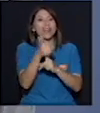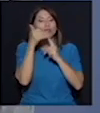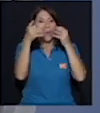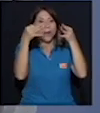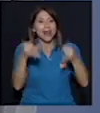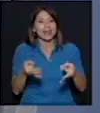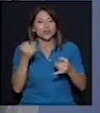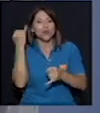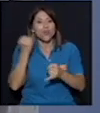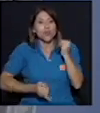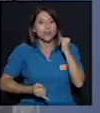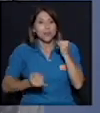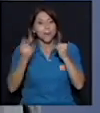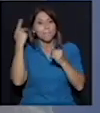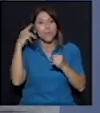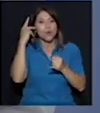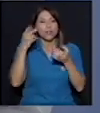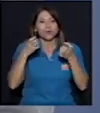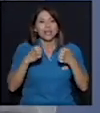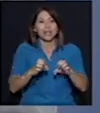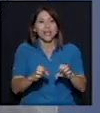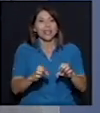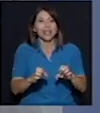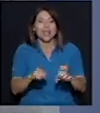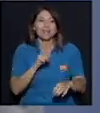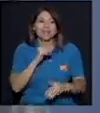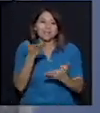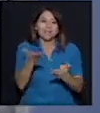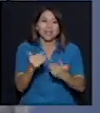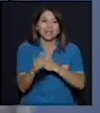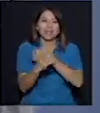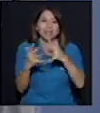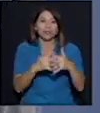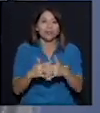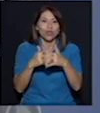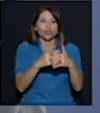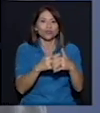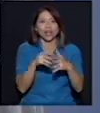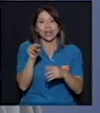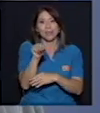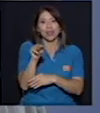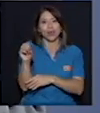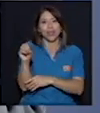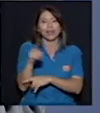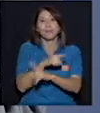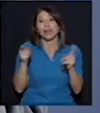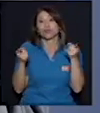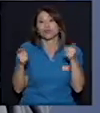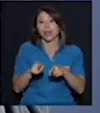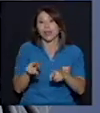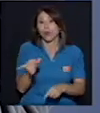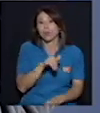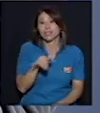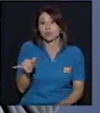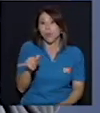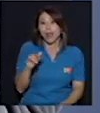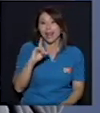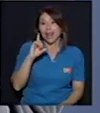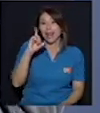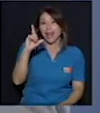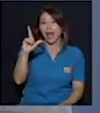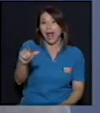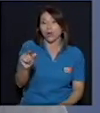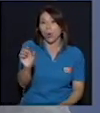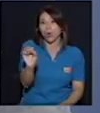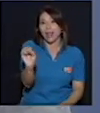discusión político-estratégica es definitivamente los Estados Unidos en el Medio Oriente, pero sucede lo mismo en el Lejano Oriente,